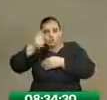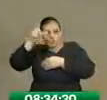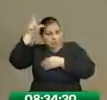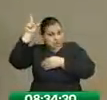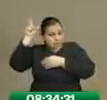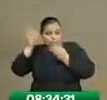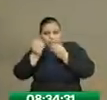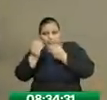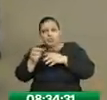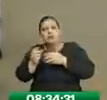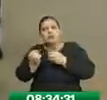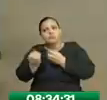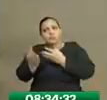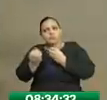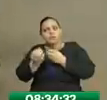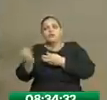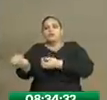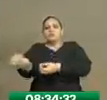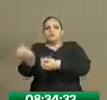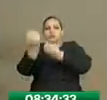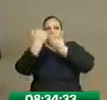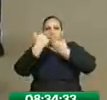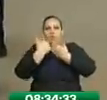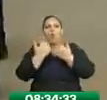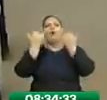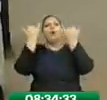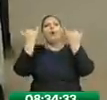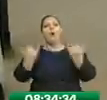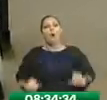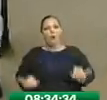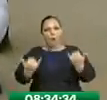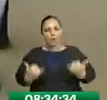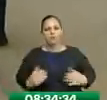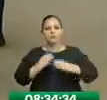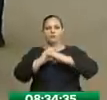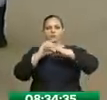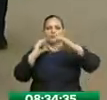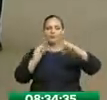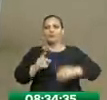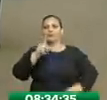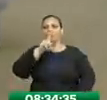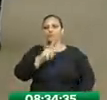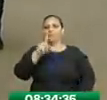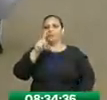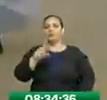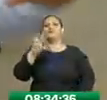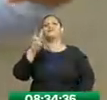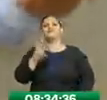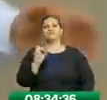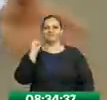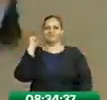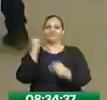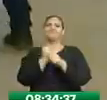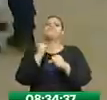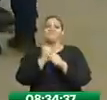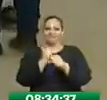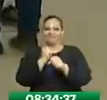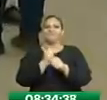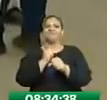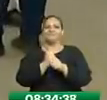martes se comienza a reactivar esa ruta de la 116, la misma línea, el mismo recorrido, pero